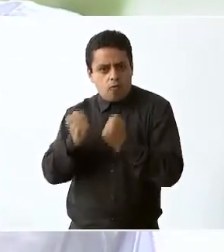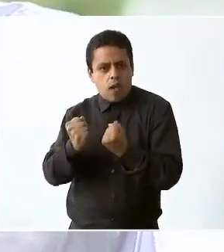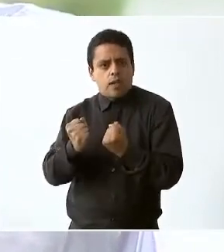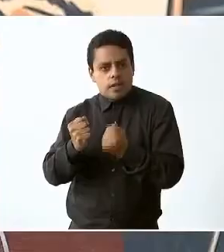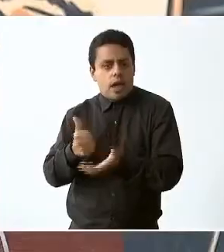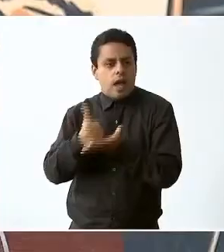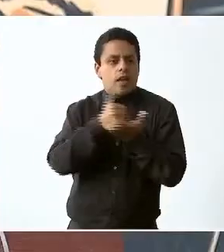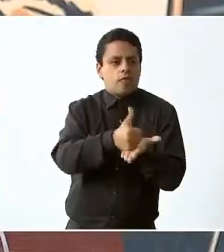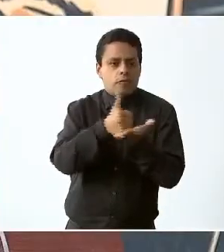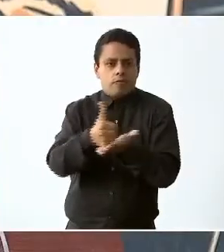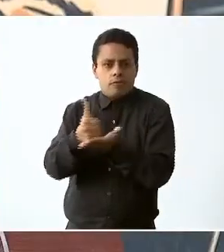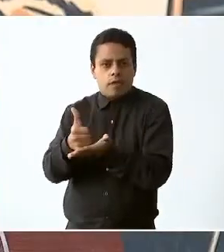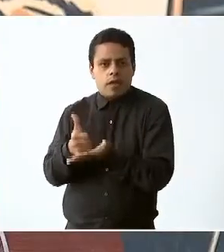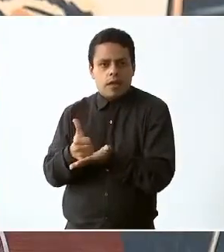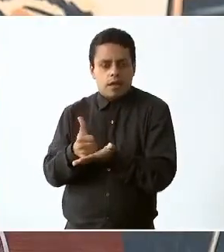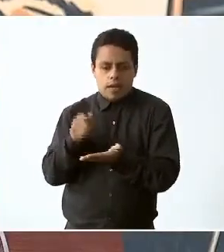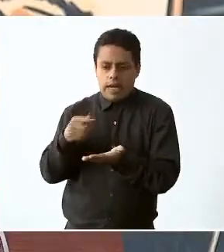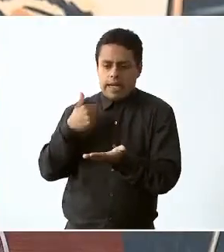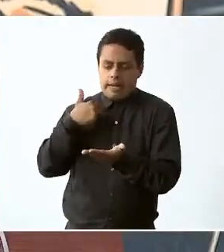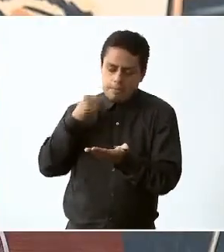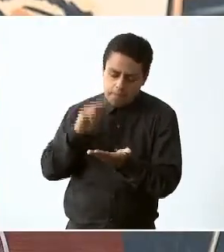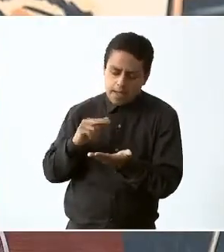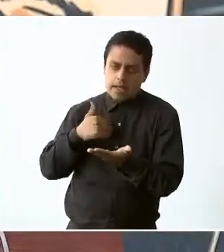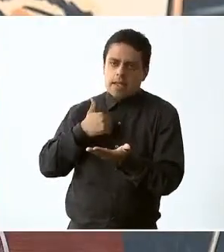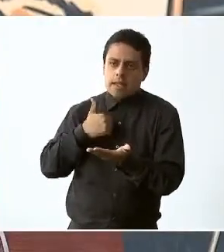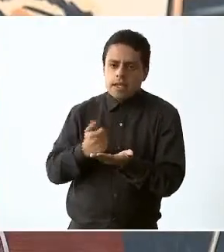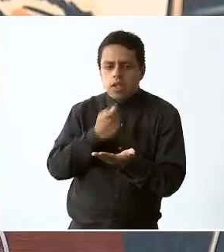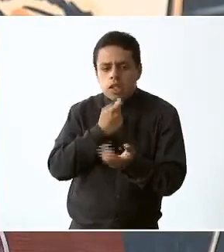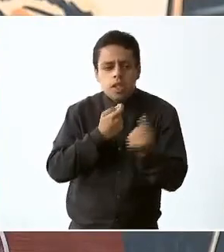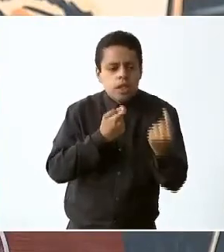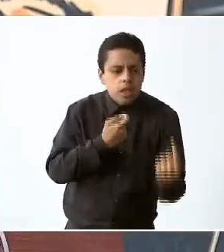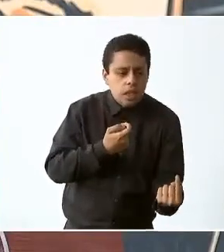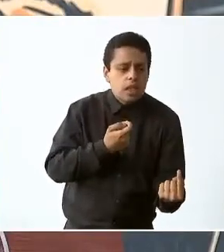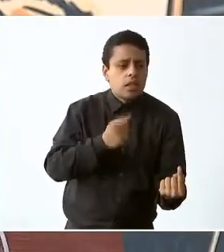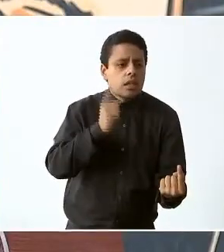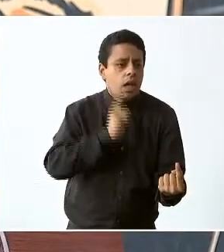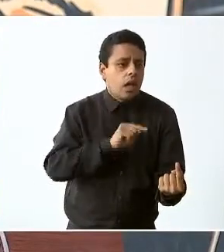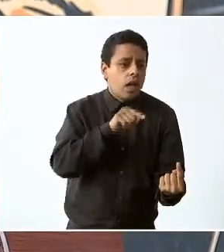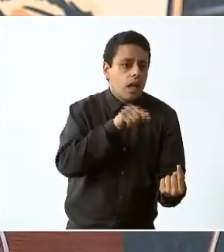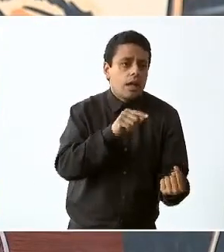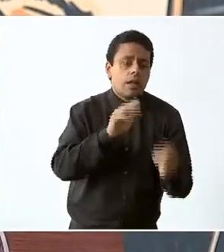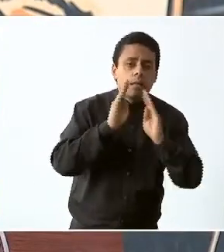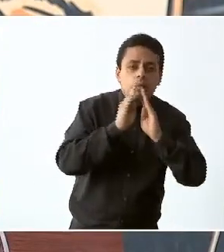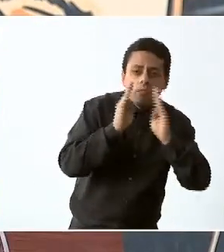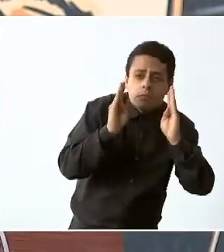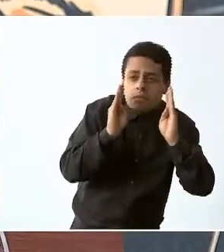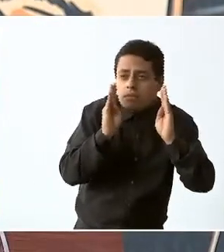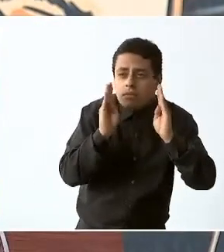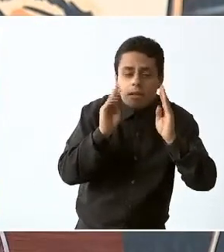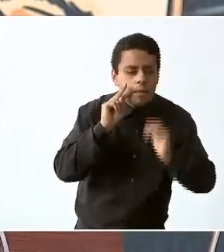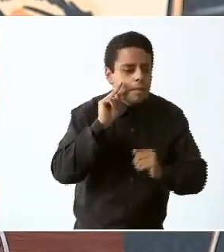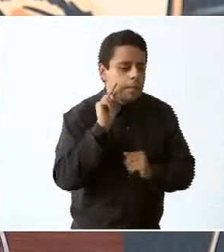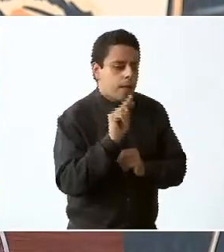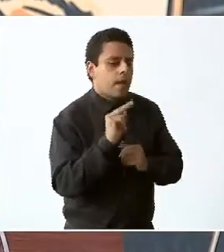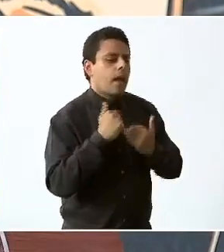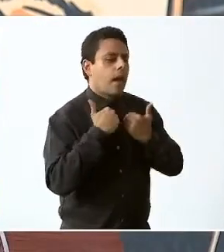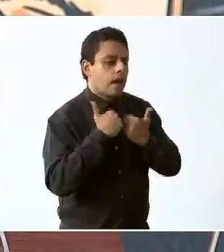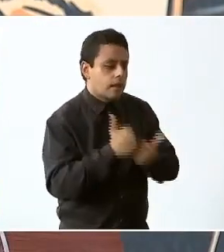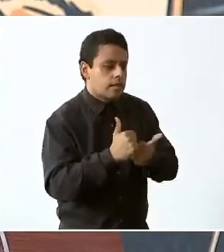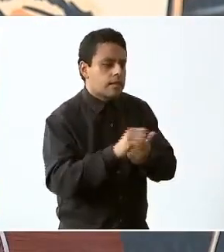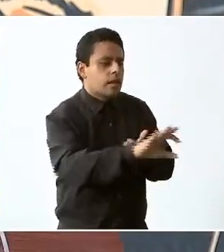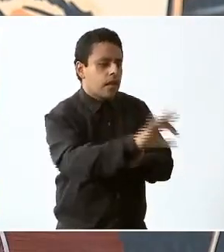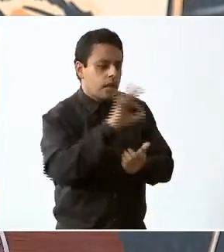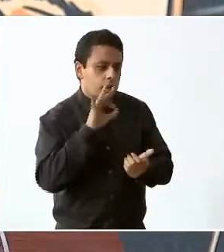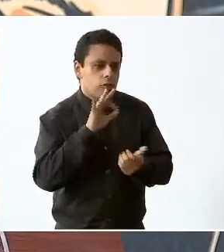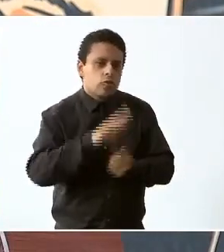obús y de comprender a la niña que se asomaba por una reja. Era la entraña